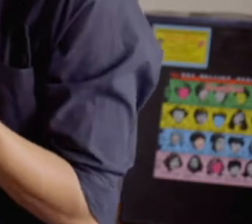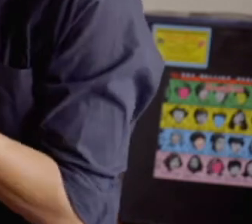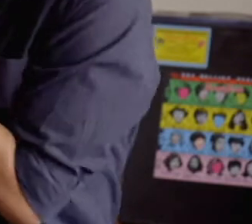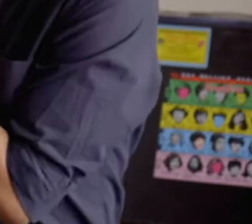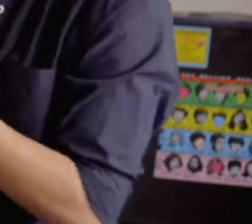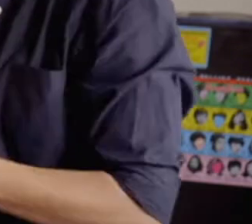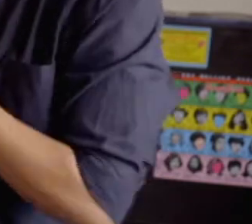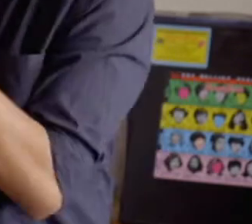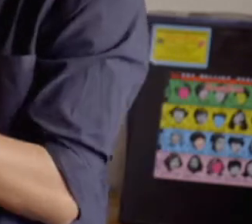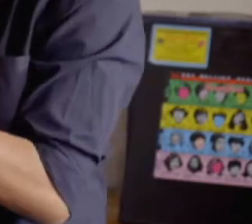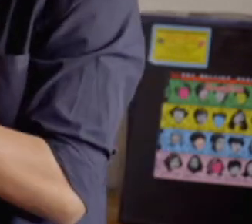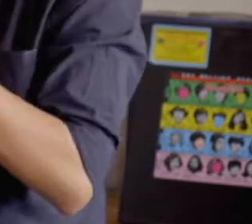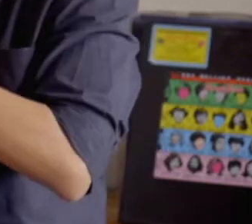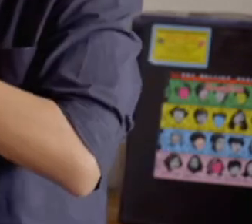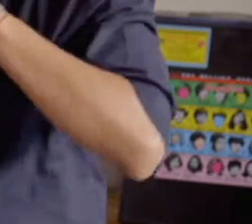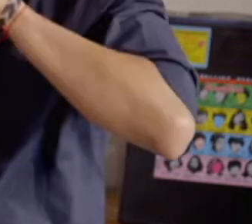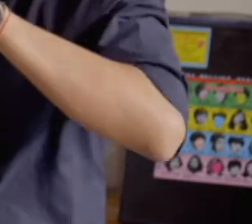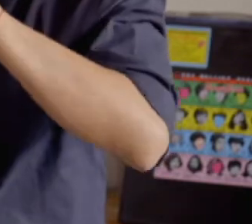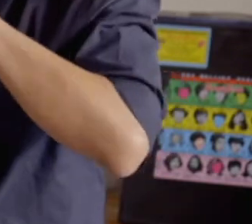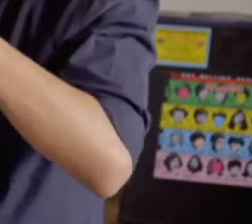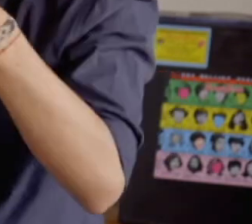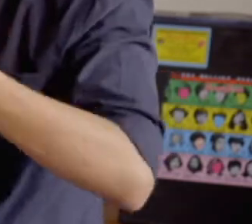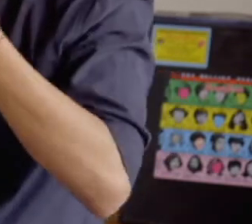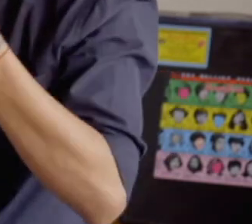año pasado que se sigan viendo hoy?